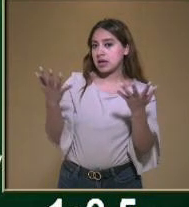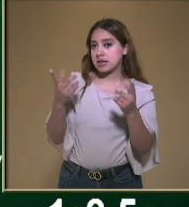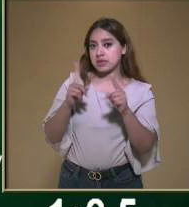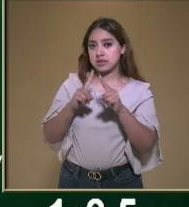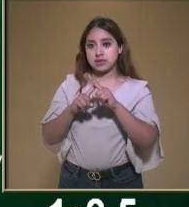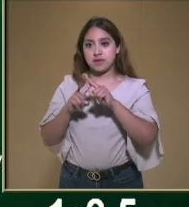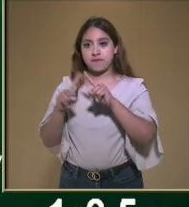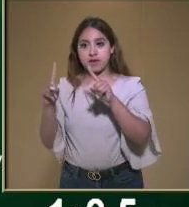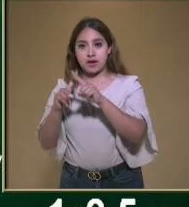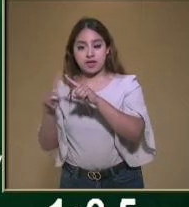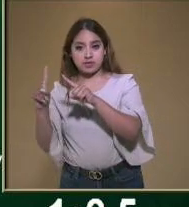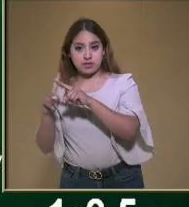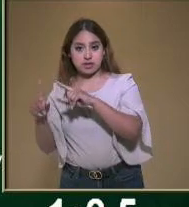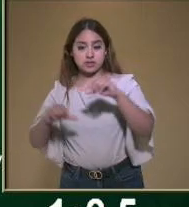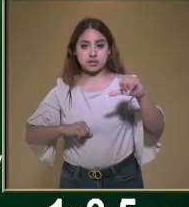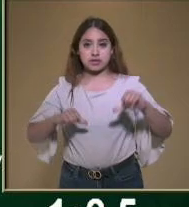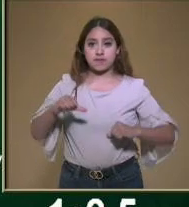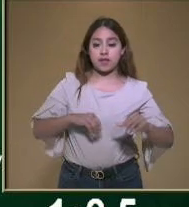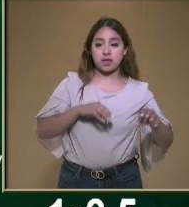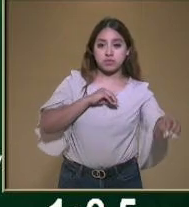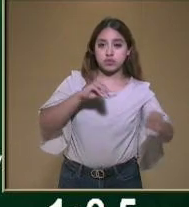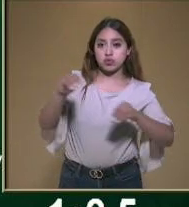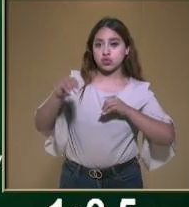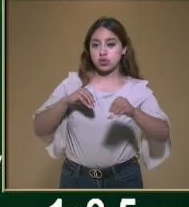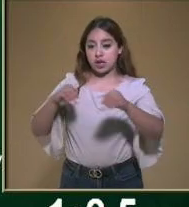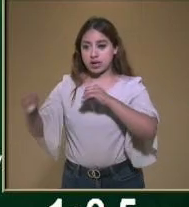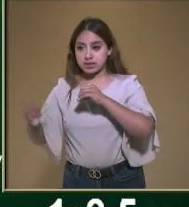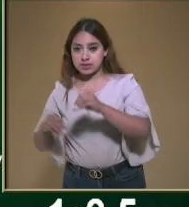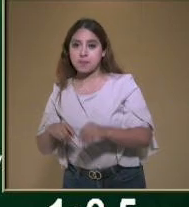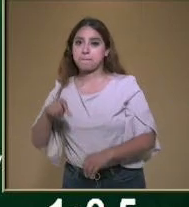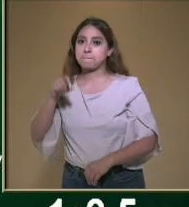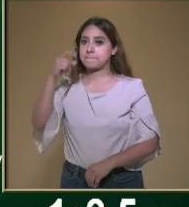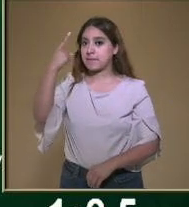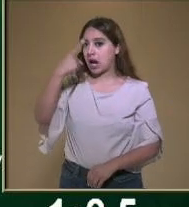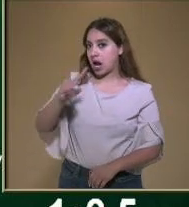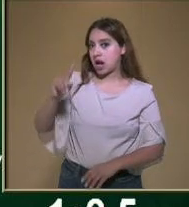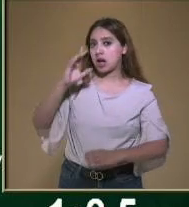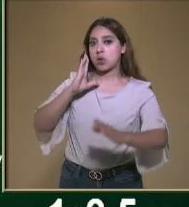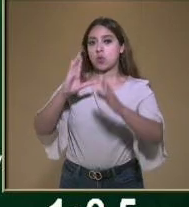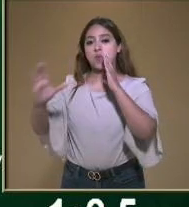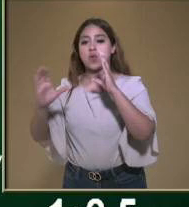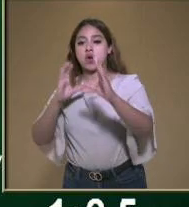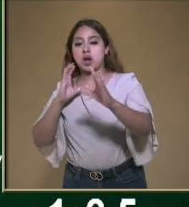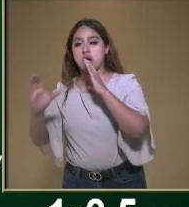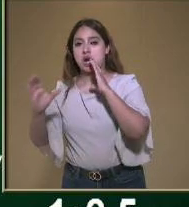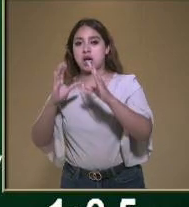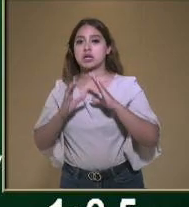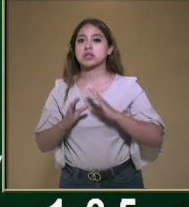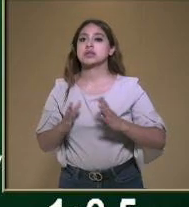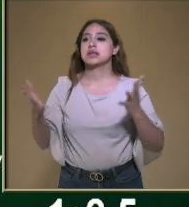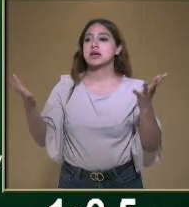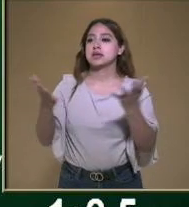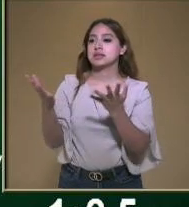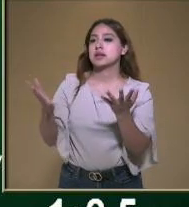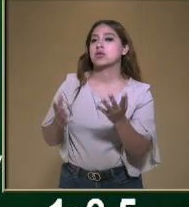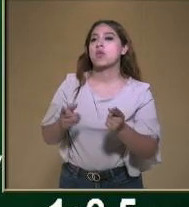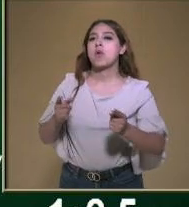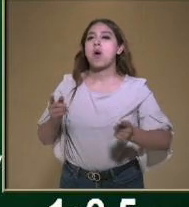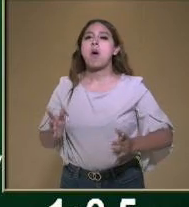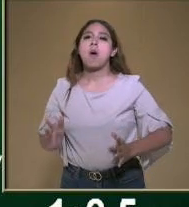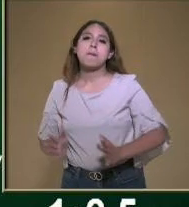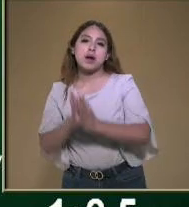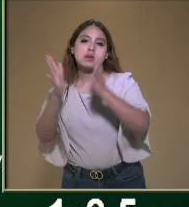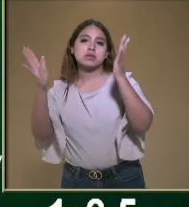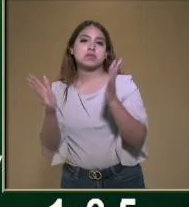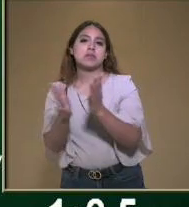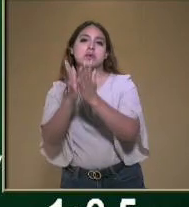acciones motrices con la finalidad de establecer códigos de comunicación, interpretarlos y promover la interacción con sus compañeros, profe.